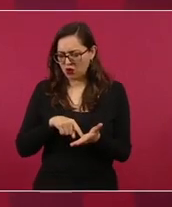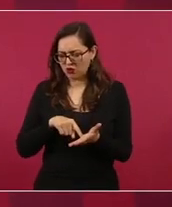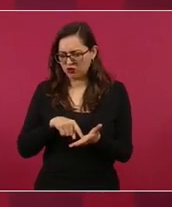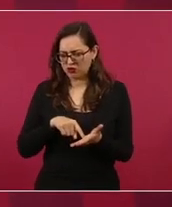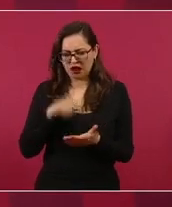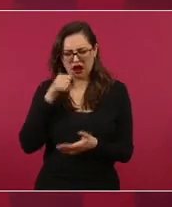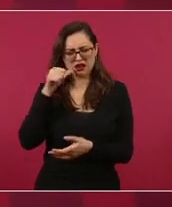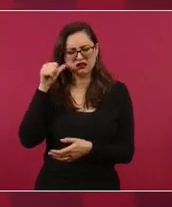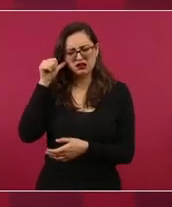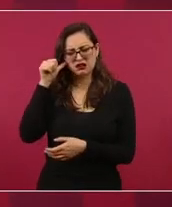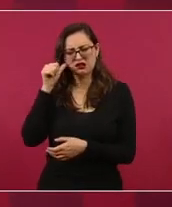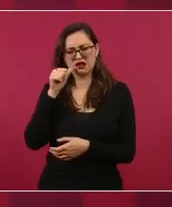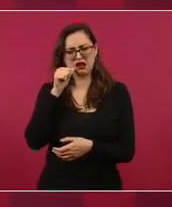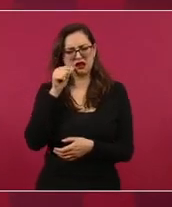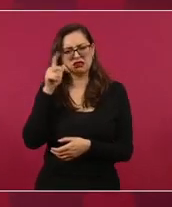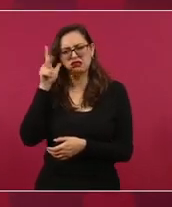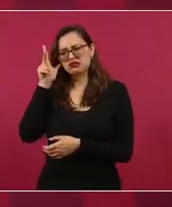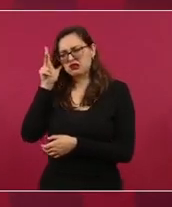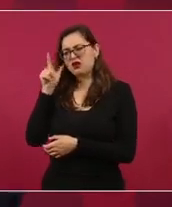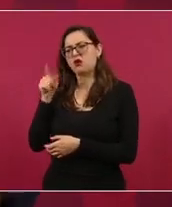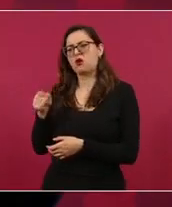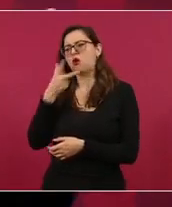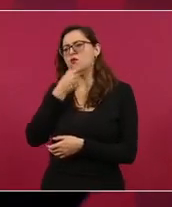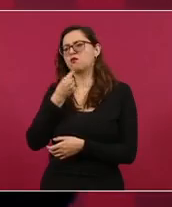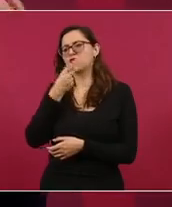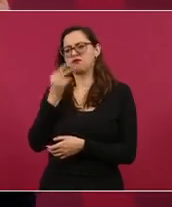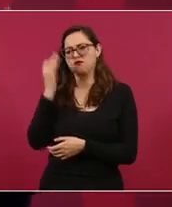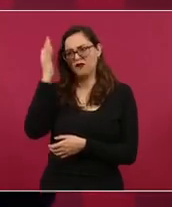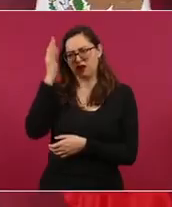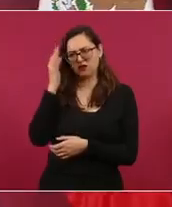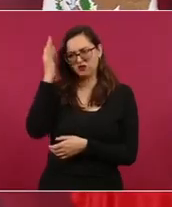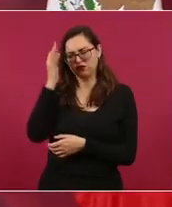ayer o antier, decía, no es